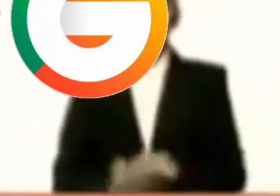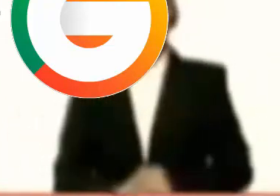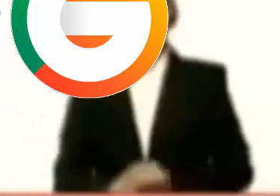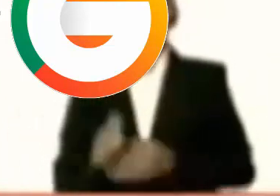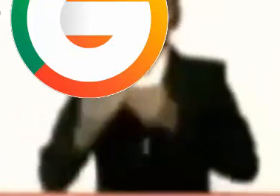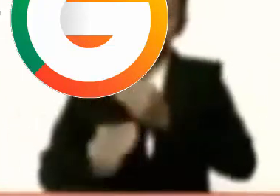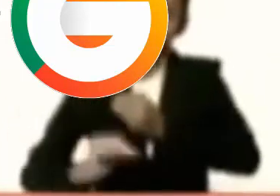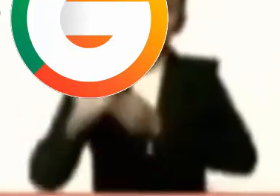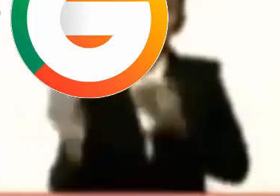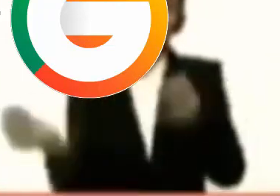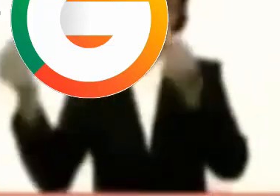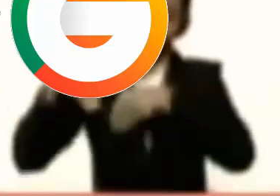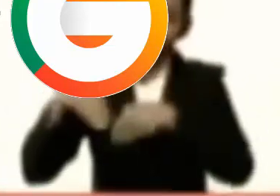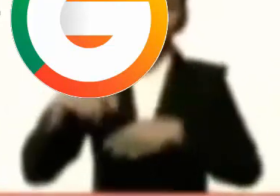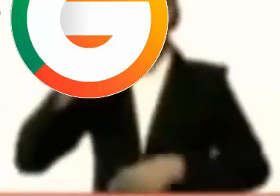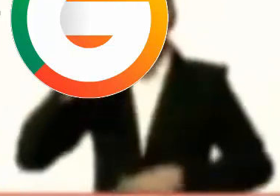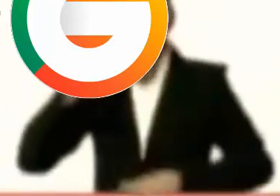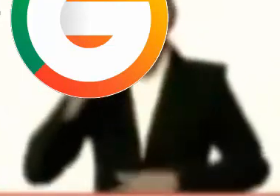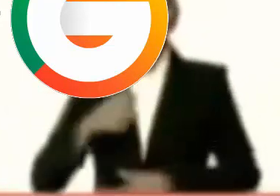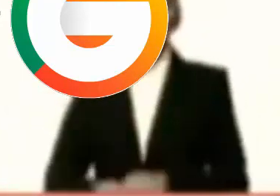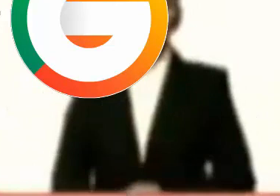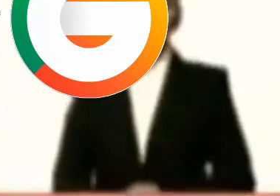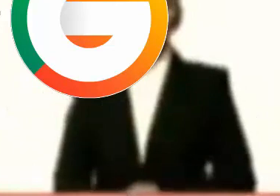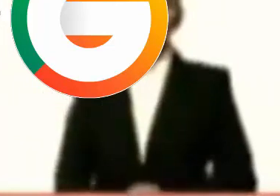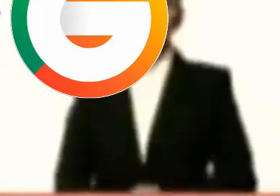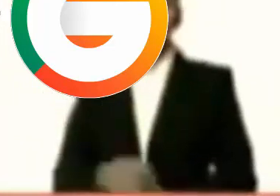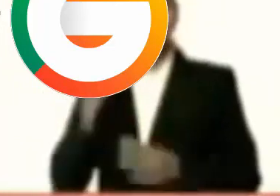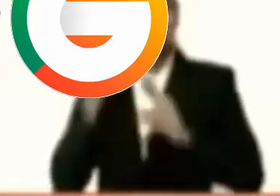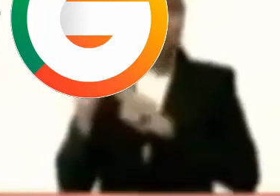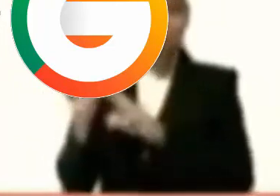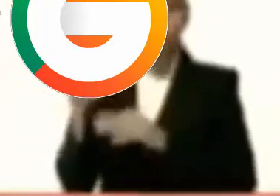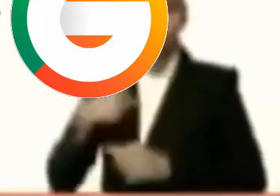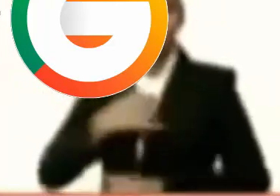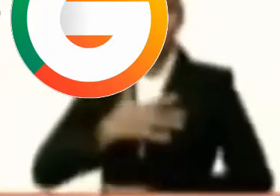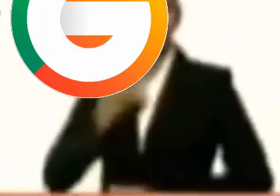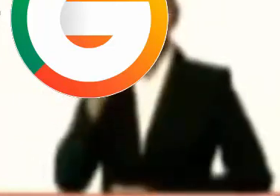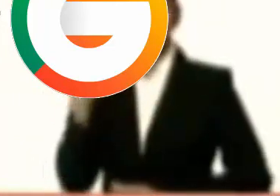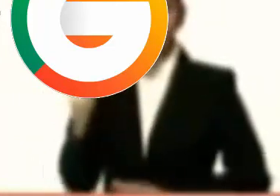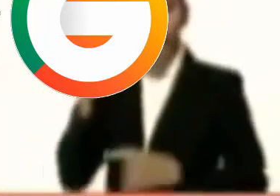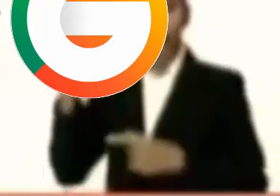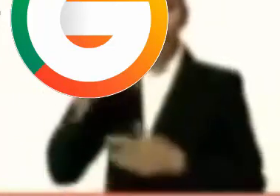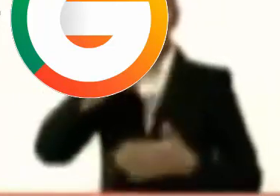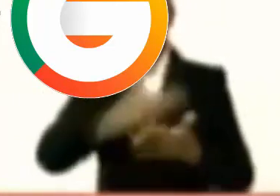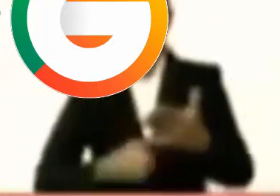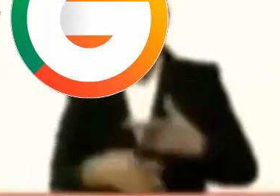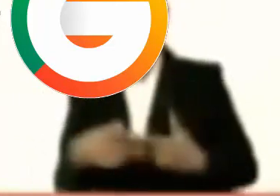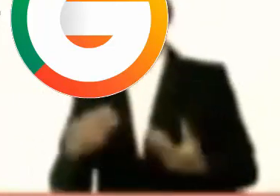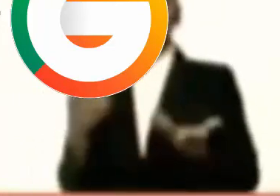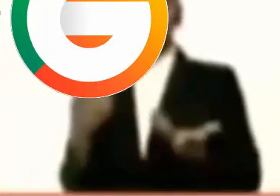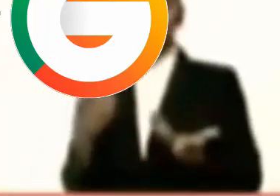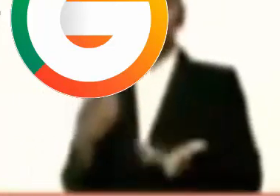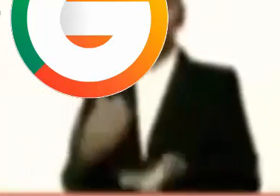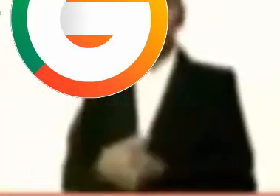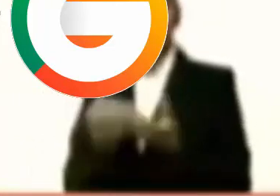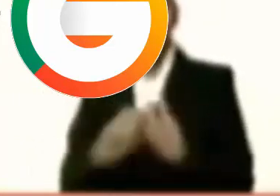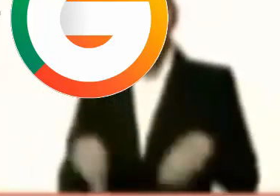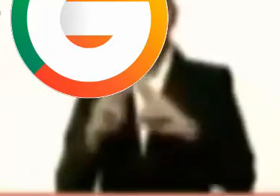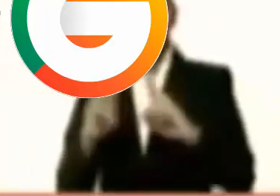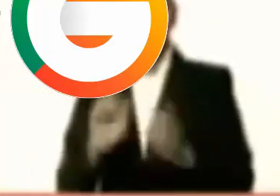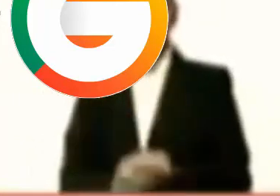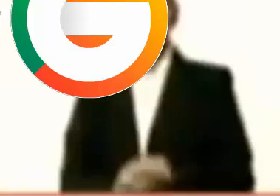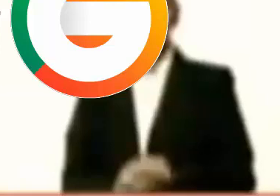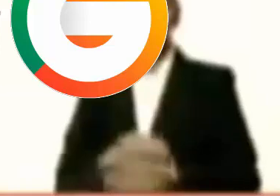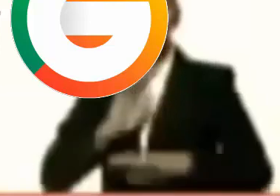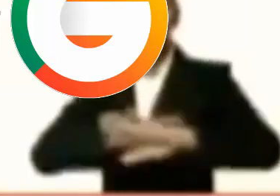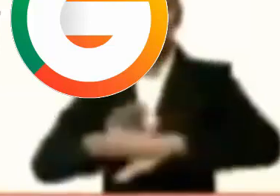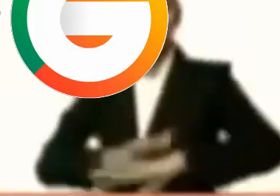Avanzar hacia un acuerdo humanitario. Fíjense, yo les puedo decir de este informe oficial de Naciones Unidas, el